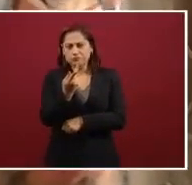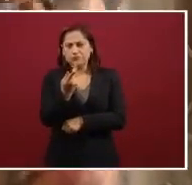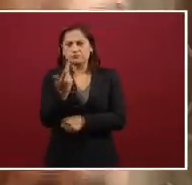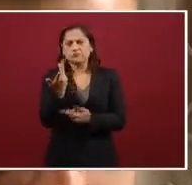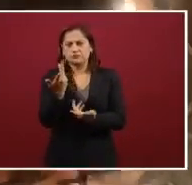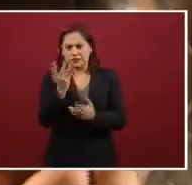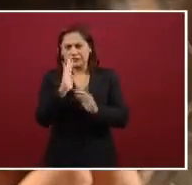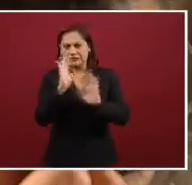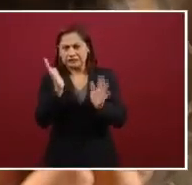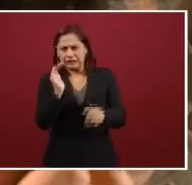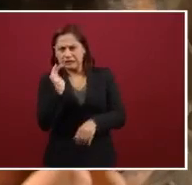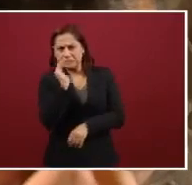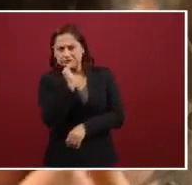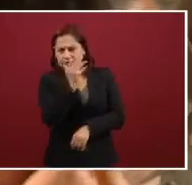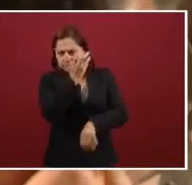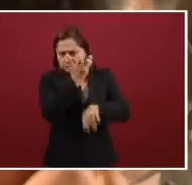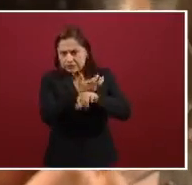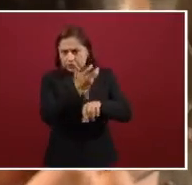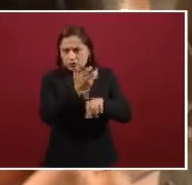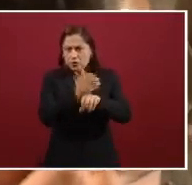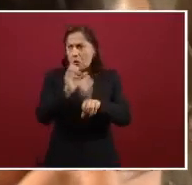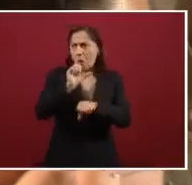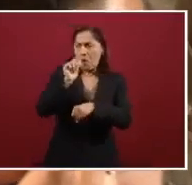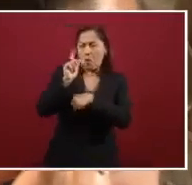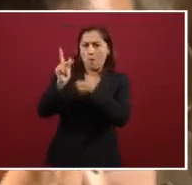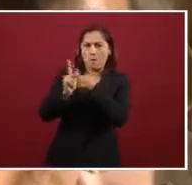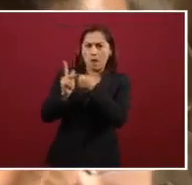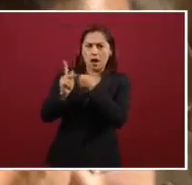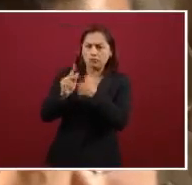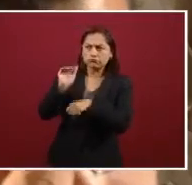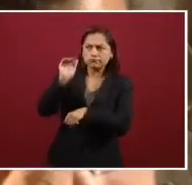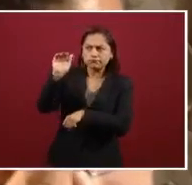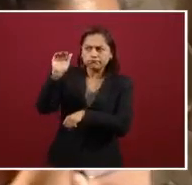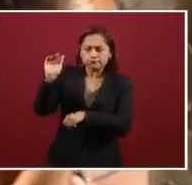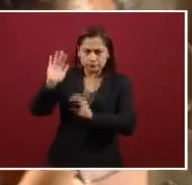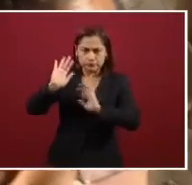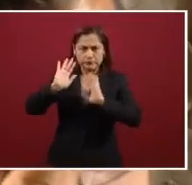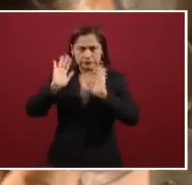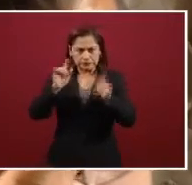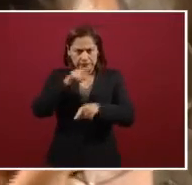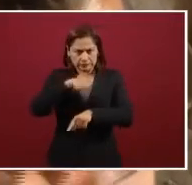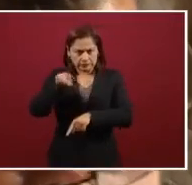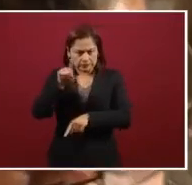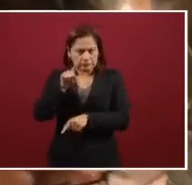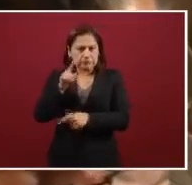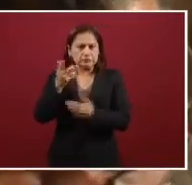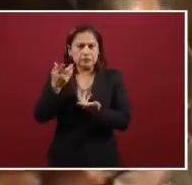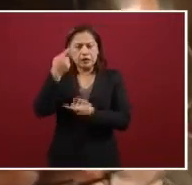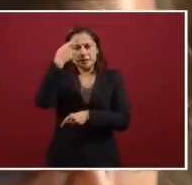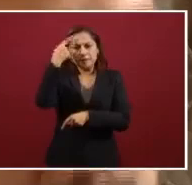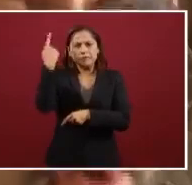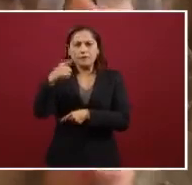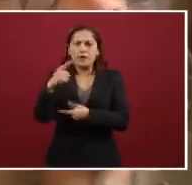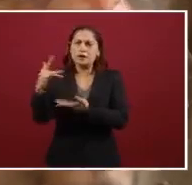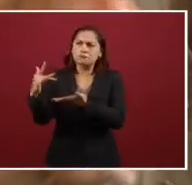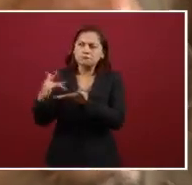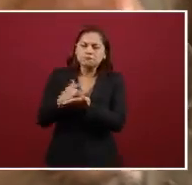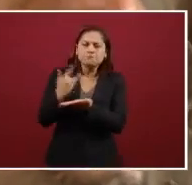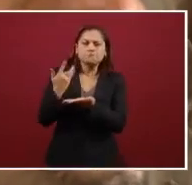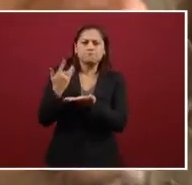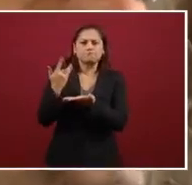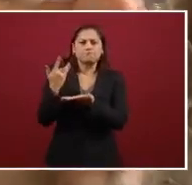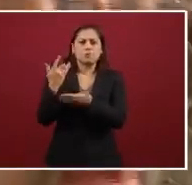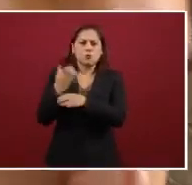Unidos en lo inmediato y otros países que podrían estar aportando algo, recursos materiales,